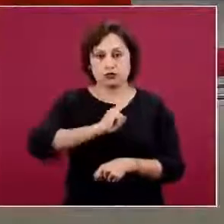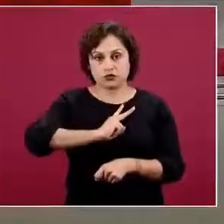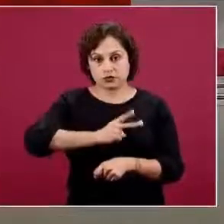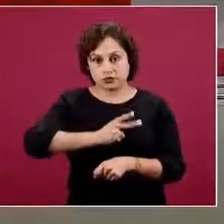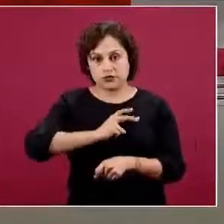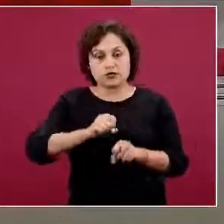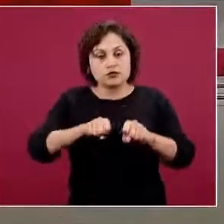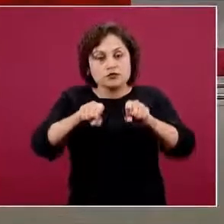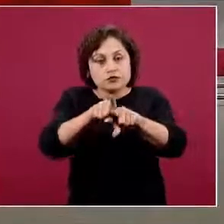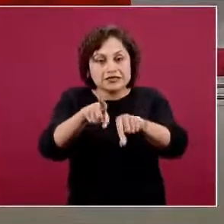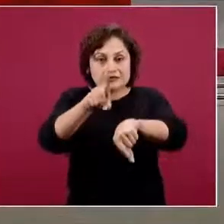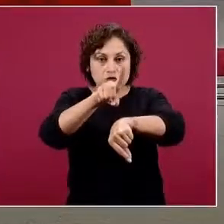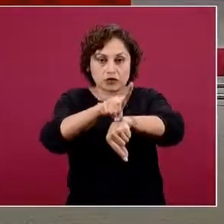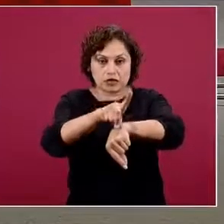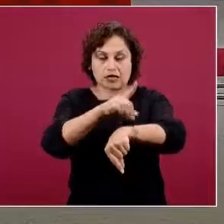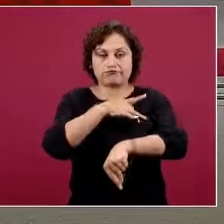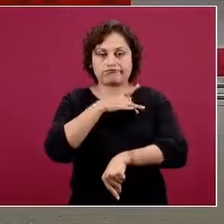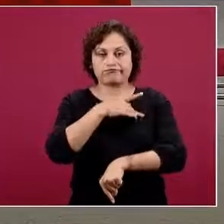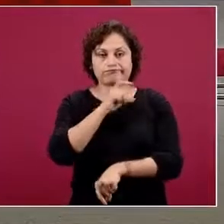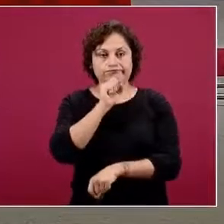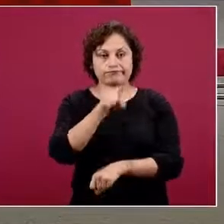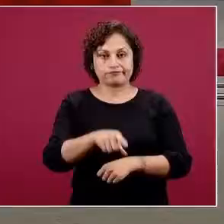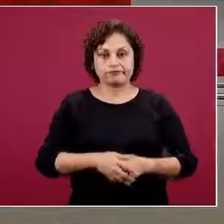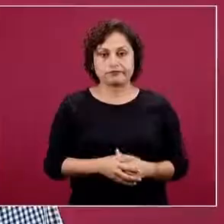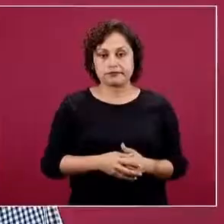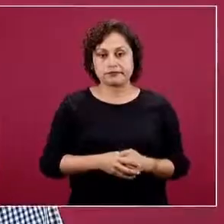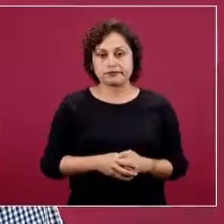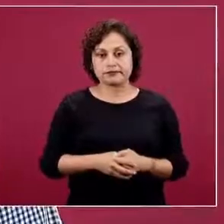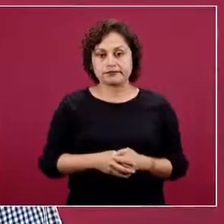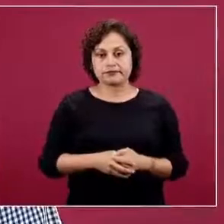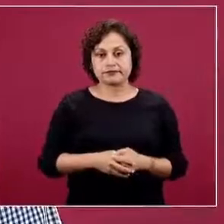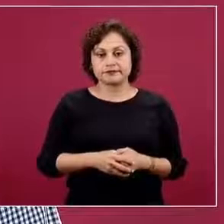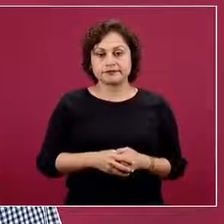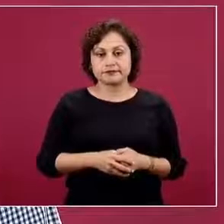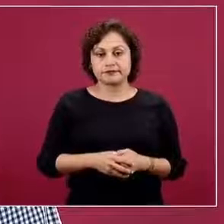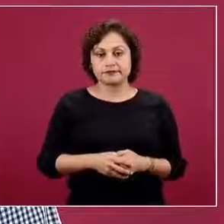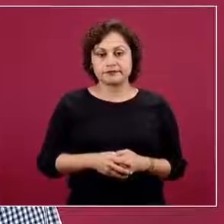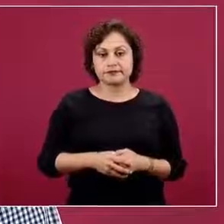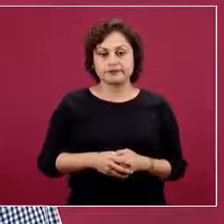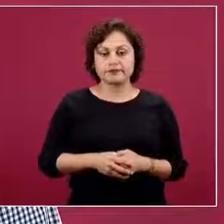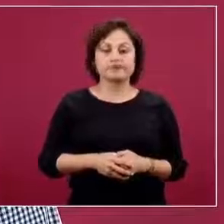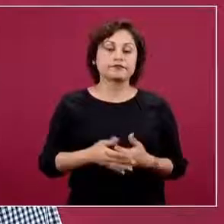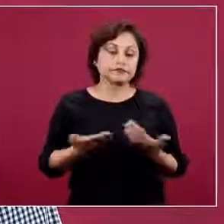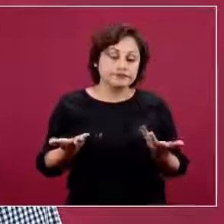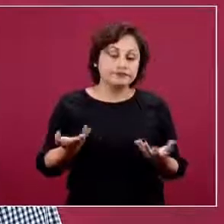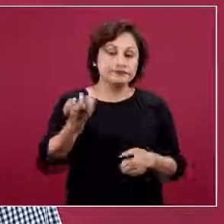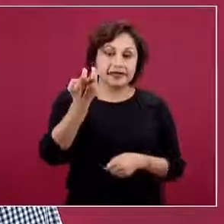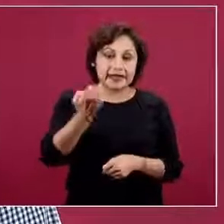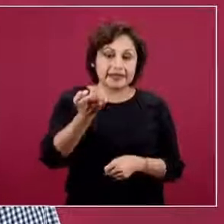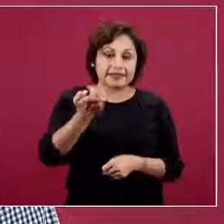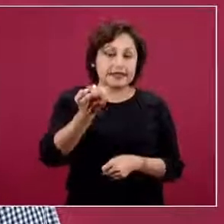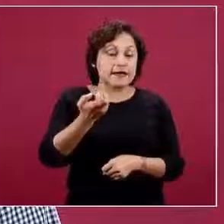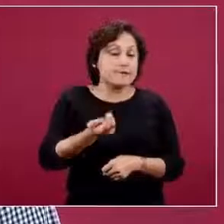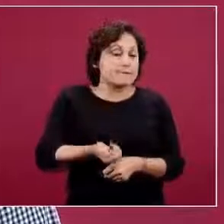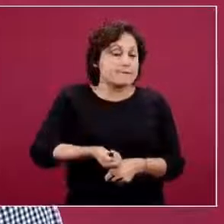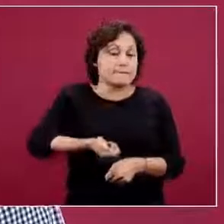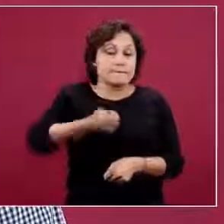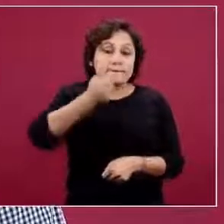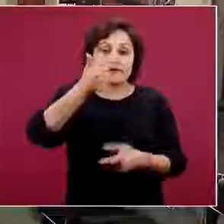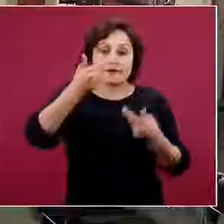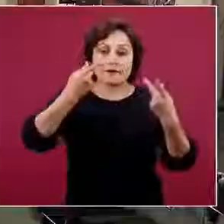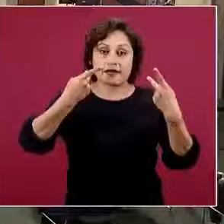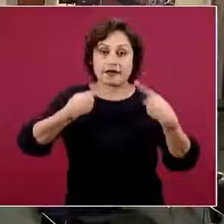la sintomatología respiratoria. Y de hecho, a su vez, también es el primer resultado positivo que tenemos